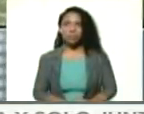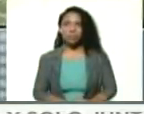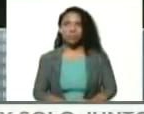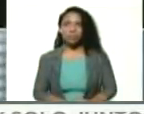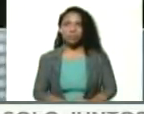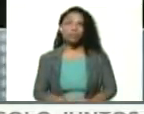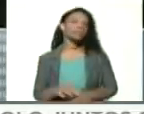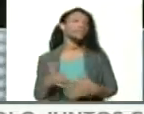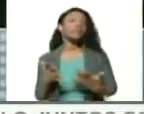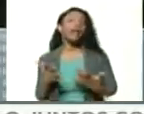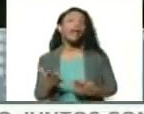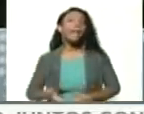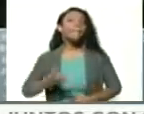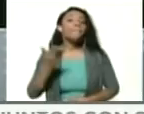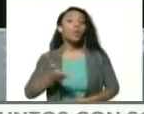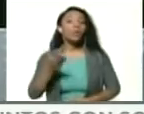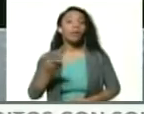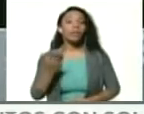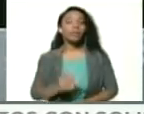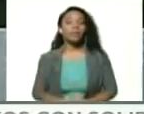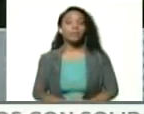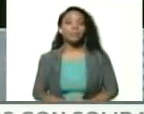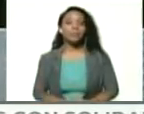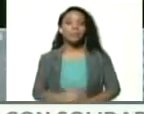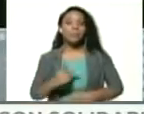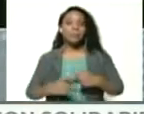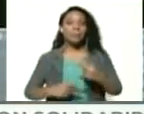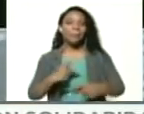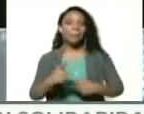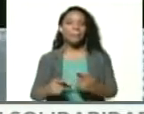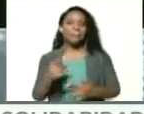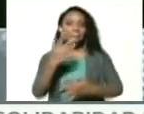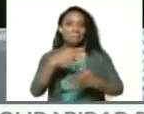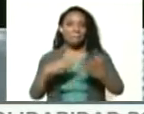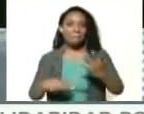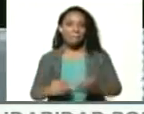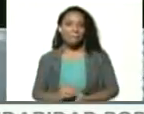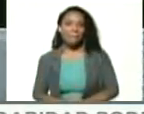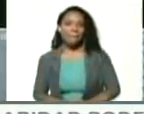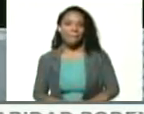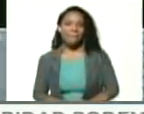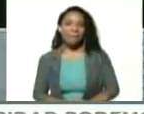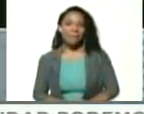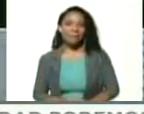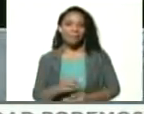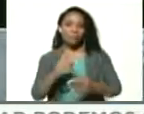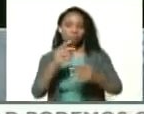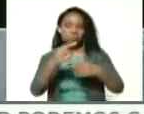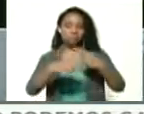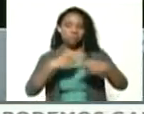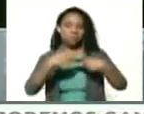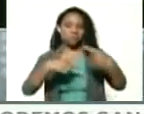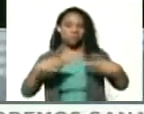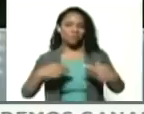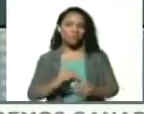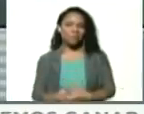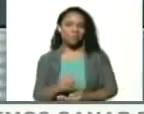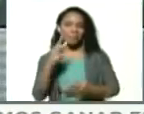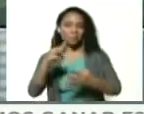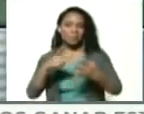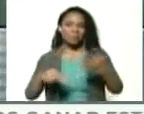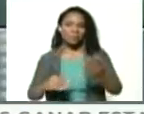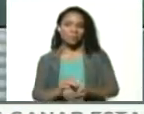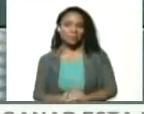Así que es muy importante producir los materiales, reproducir los